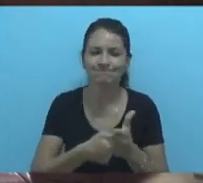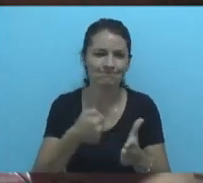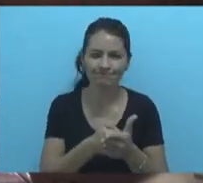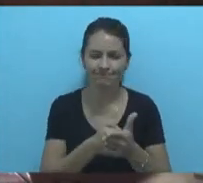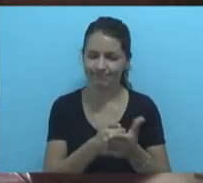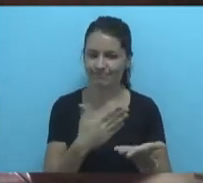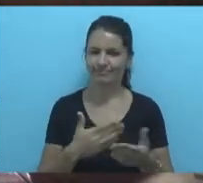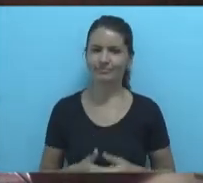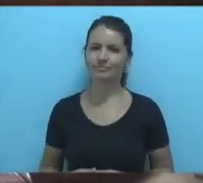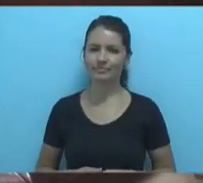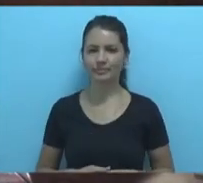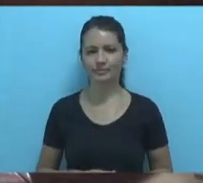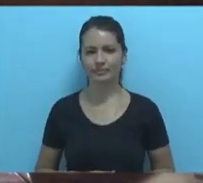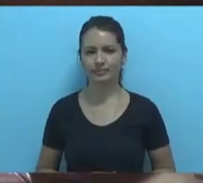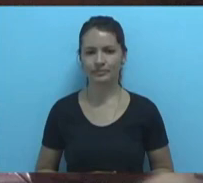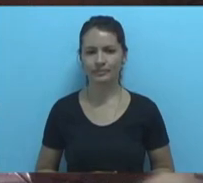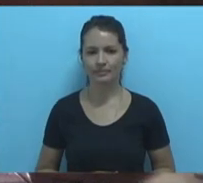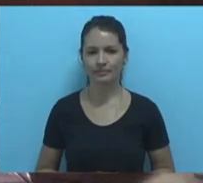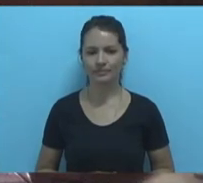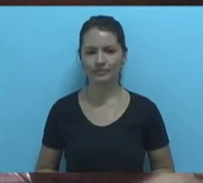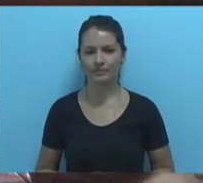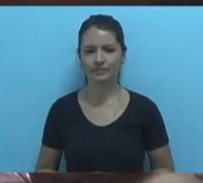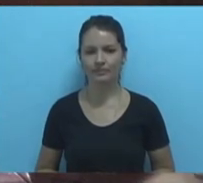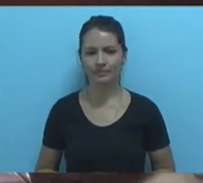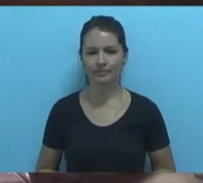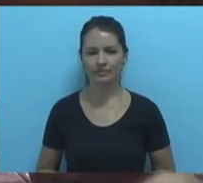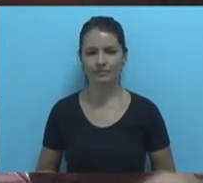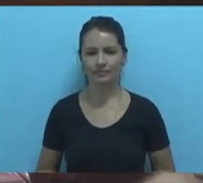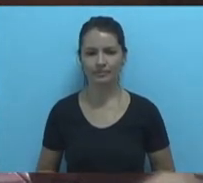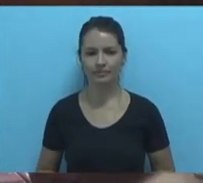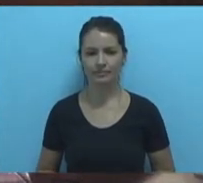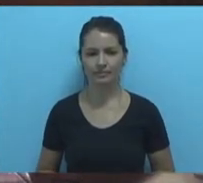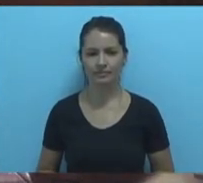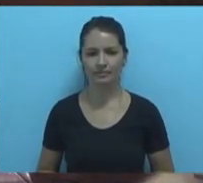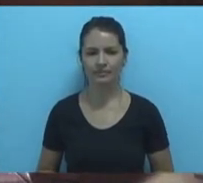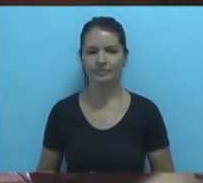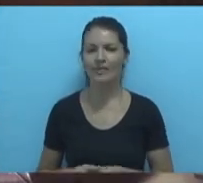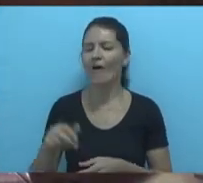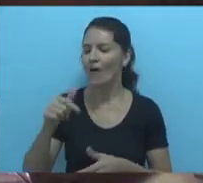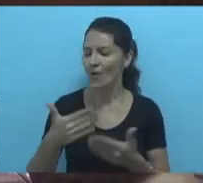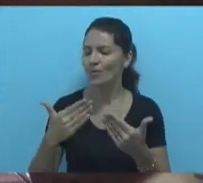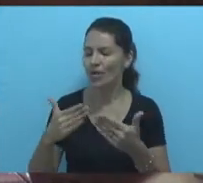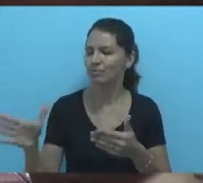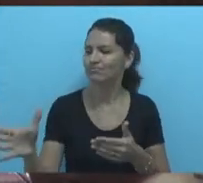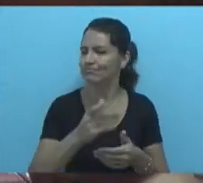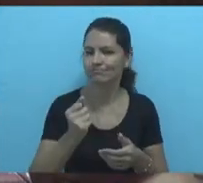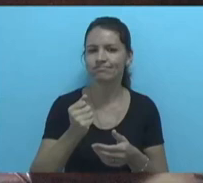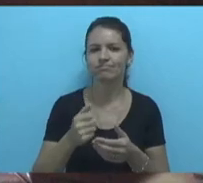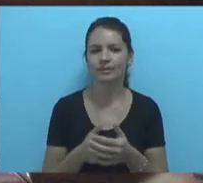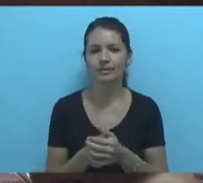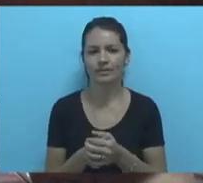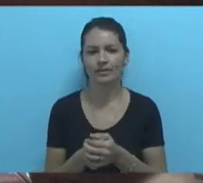esta política y que hoy también son parte de ejecutar estos procesos de urbanización que podemos ver en Nuevo Alberdi, en el Cañaveral,